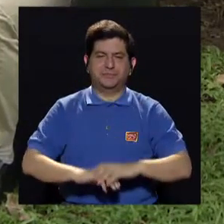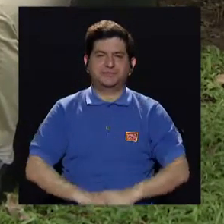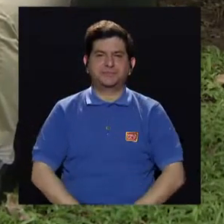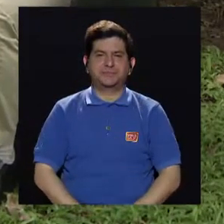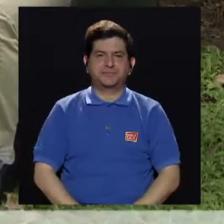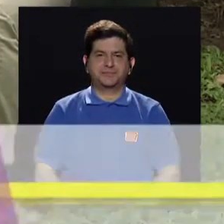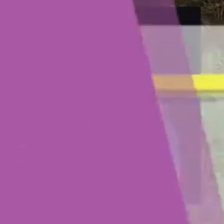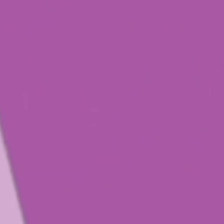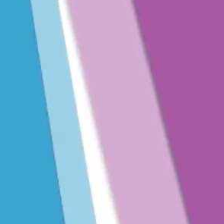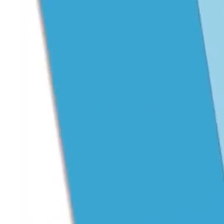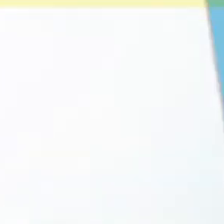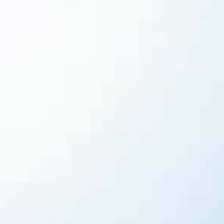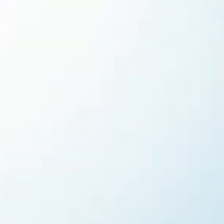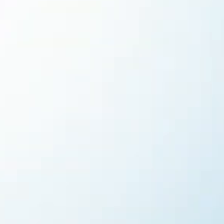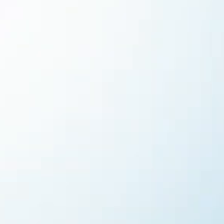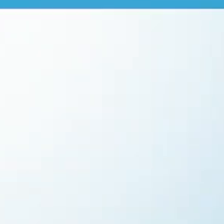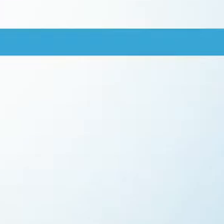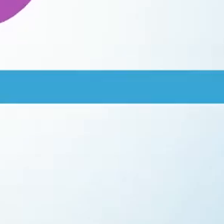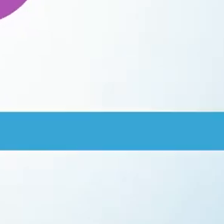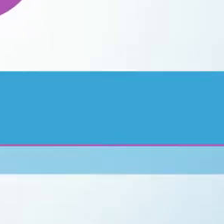regresamos.